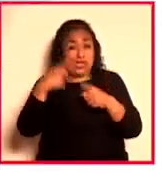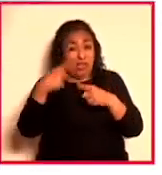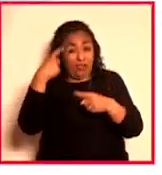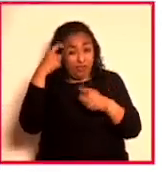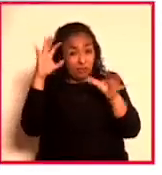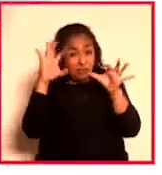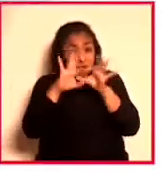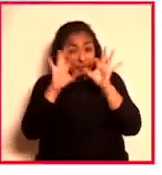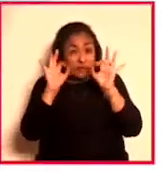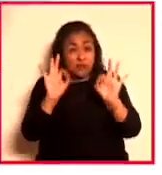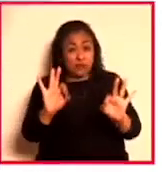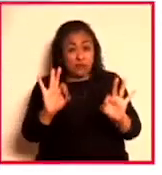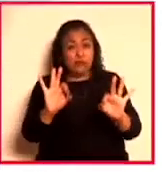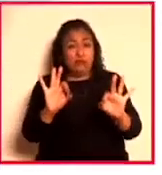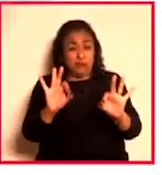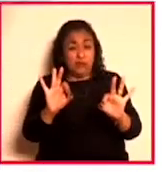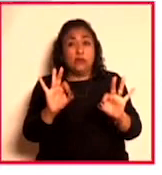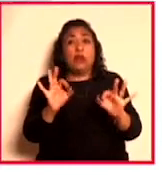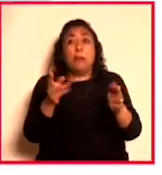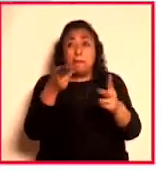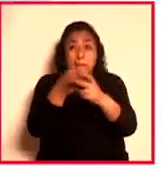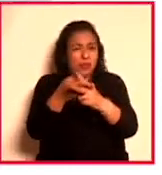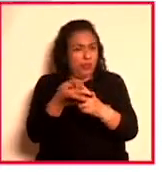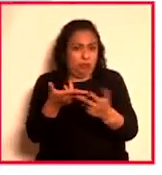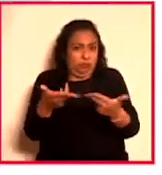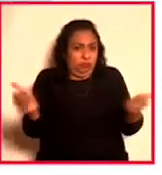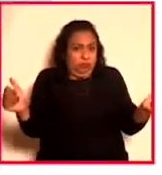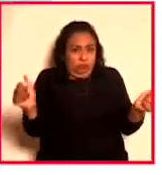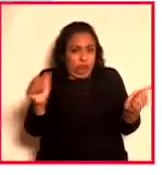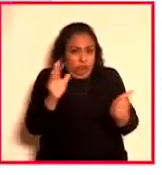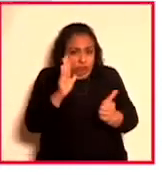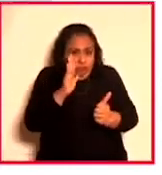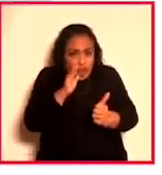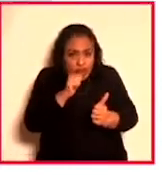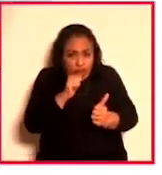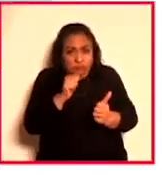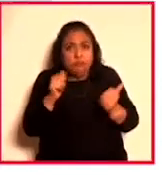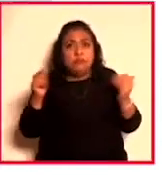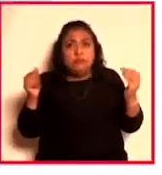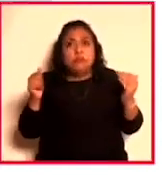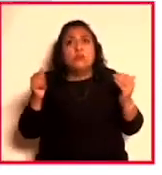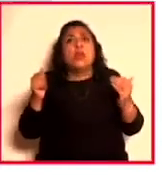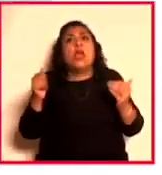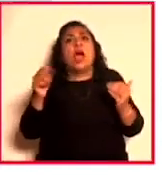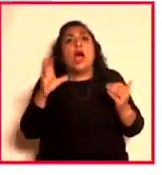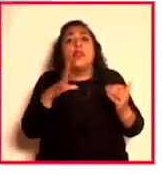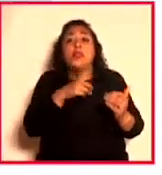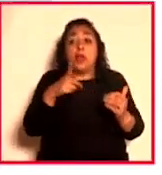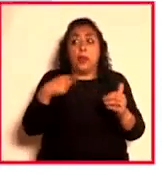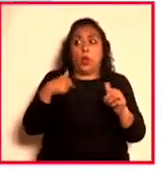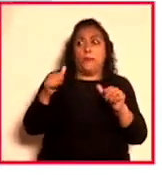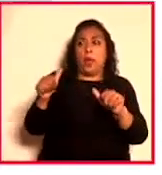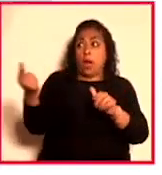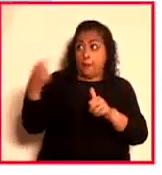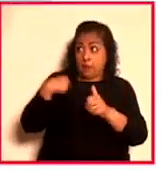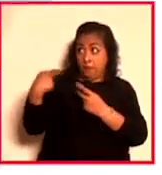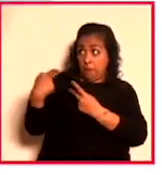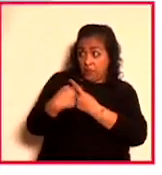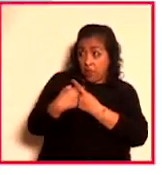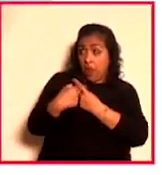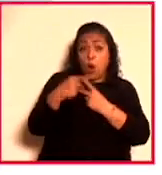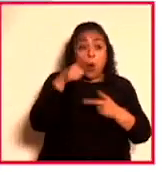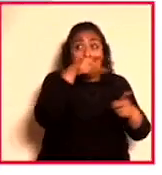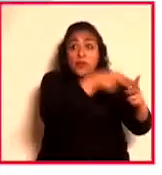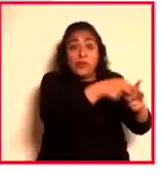usar la expresión coloquial, mata a nadie, salvo que esté tu supervivencia en juego. Si alguien te quiere matar a ti o van a matar a un ser querido, a